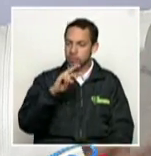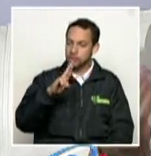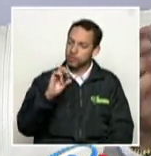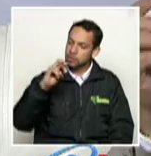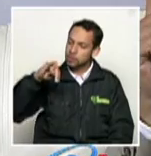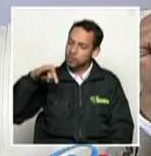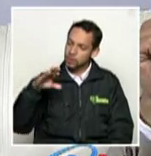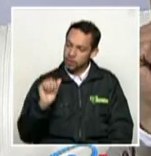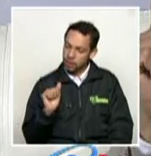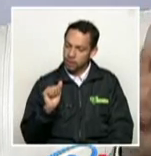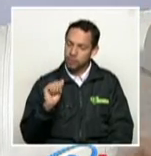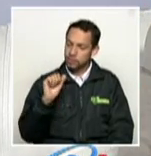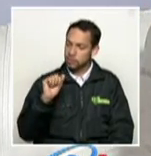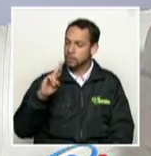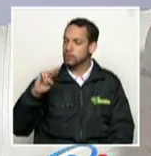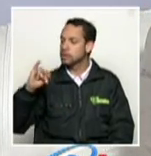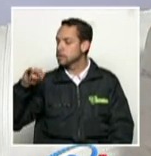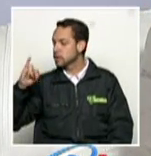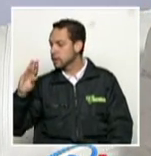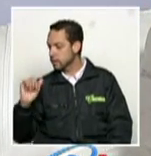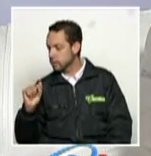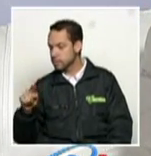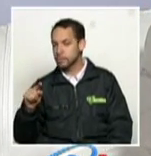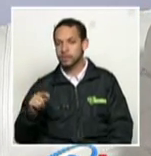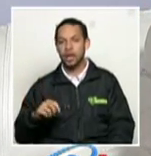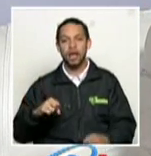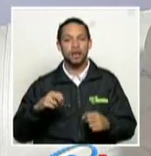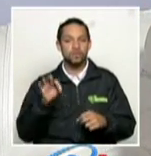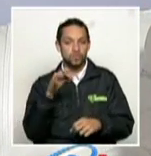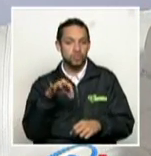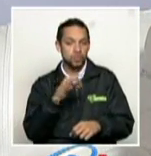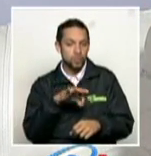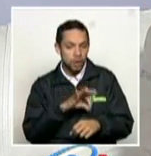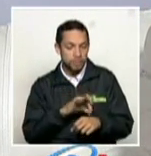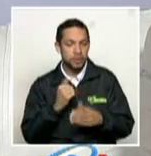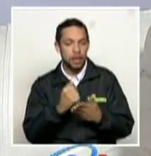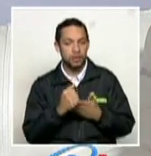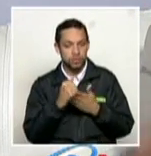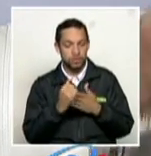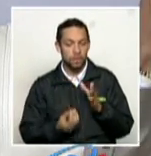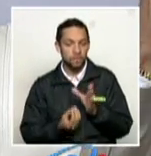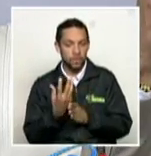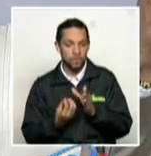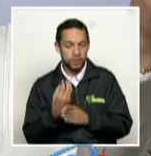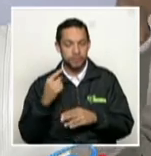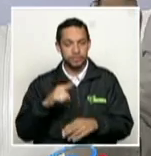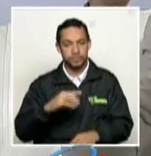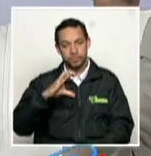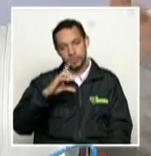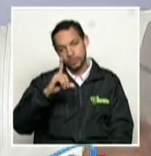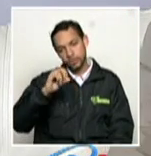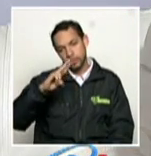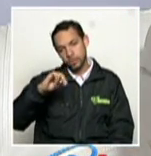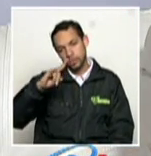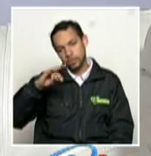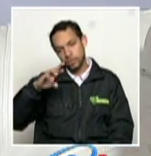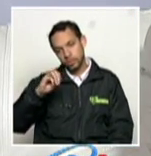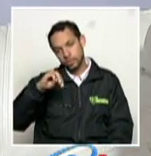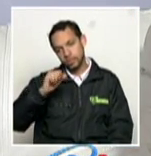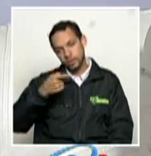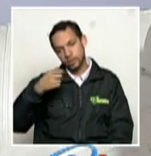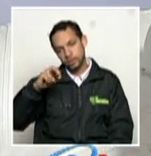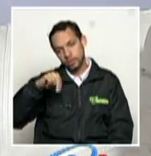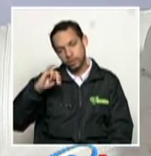abejas, el árnica montana es un componente homeopático a dosis bajas de una planta, y el cloruro de magnesio, ellos se toman juntos en la mañana y en la